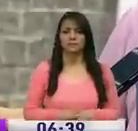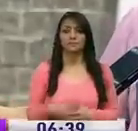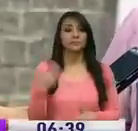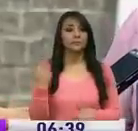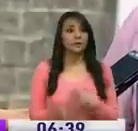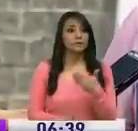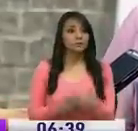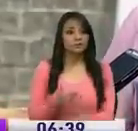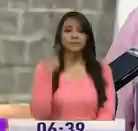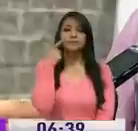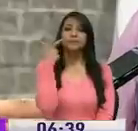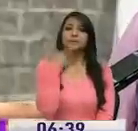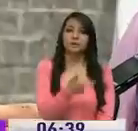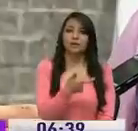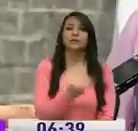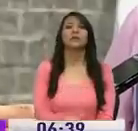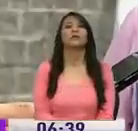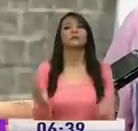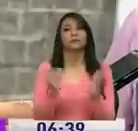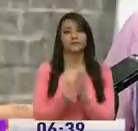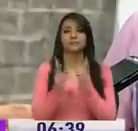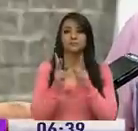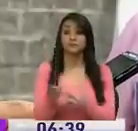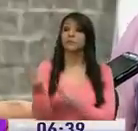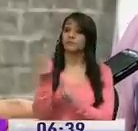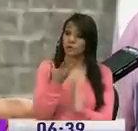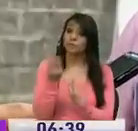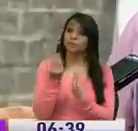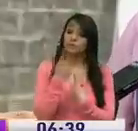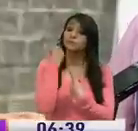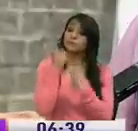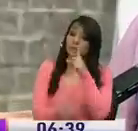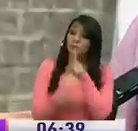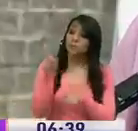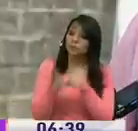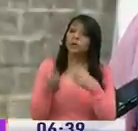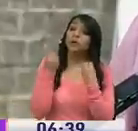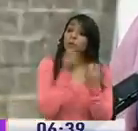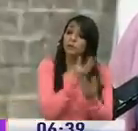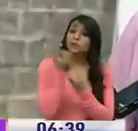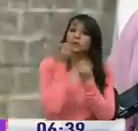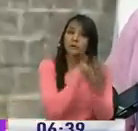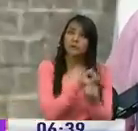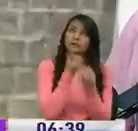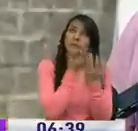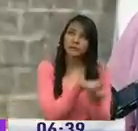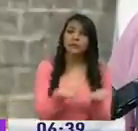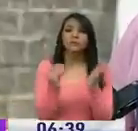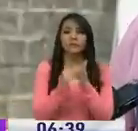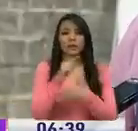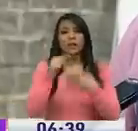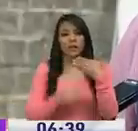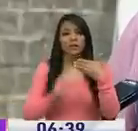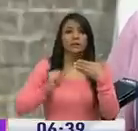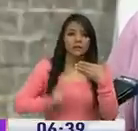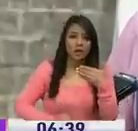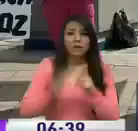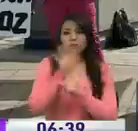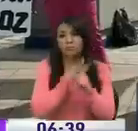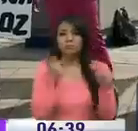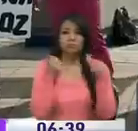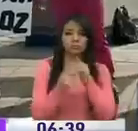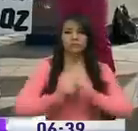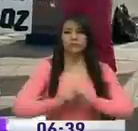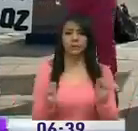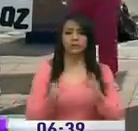ante una fiscal la misma situación de poder declarar ante ella qué es lo que me pasó